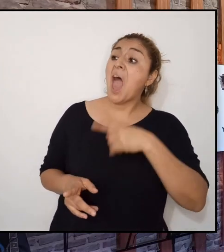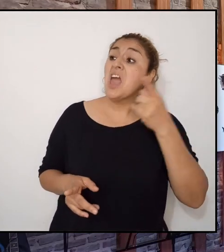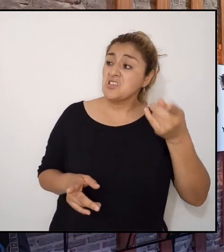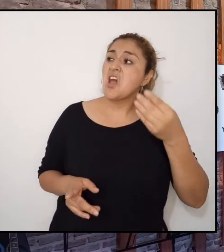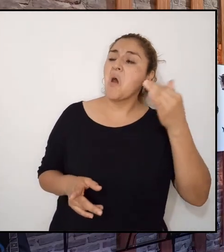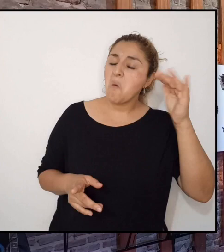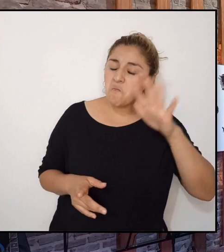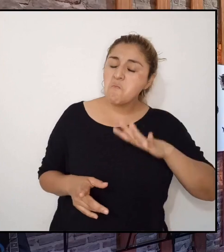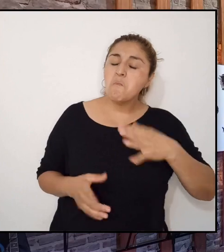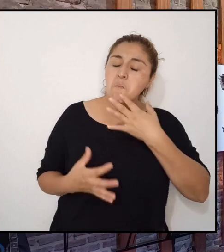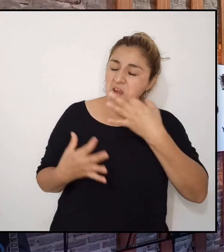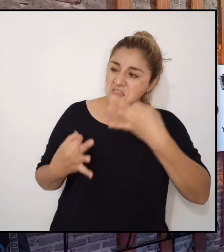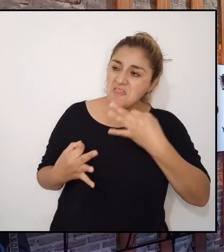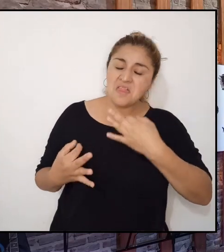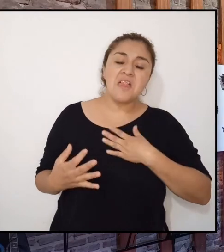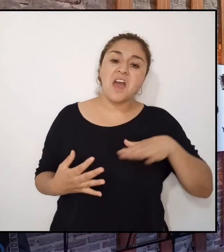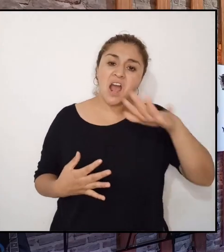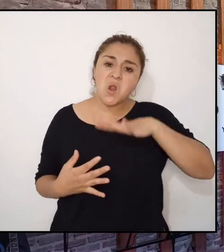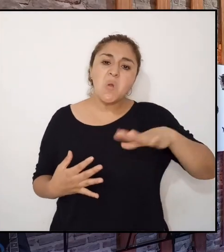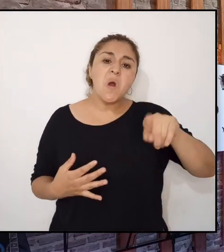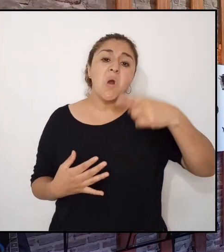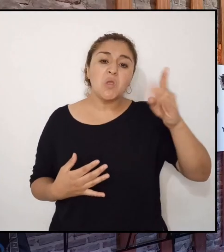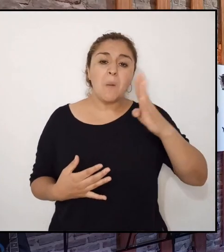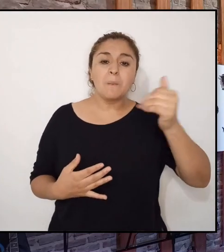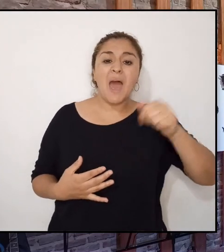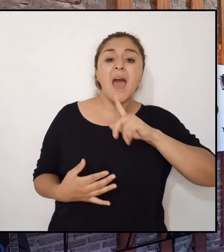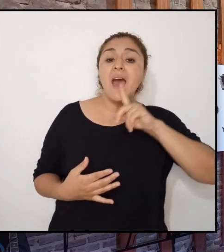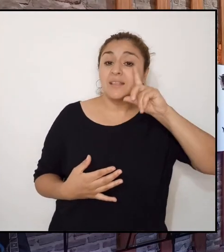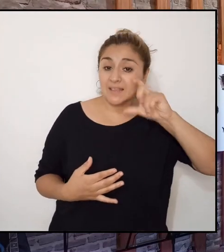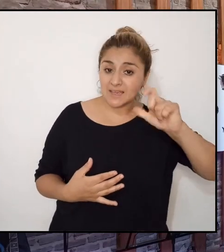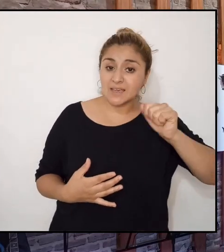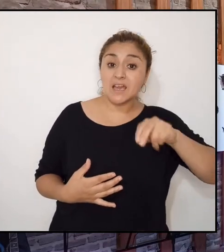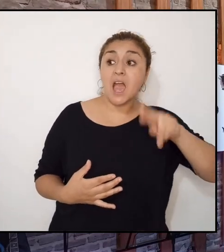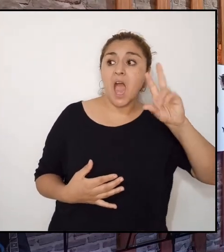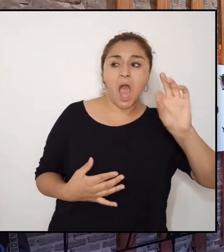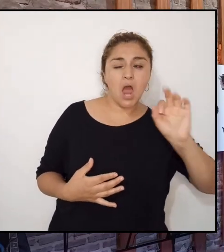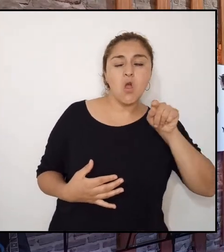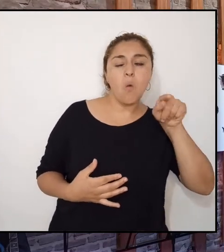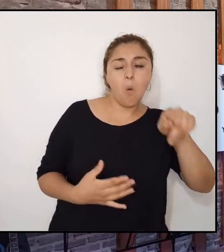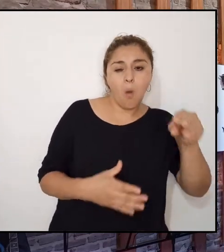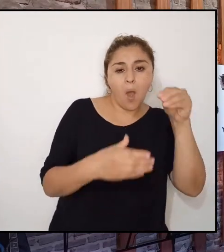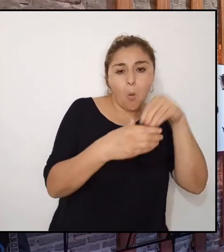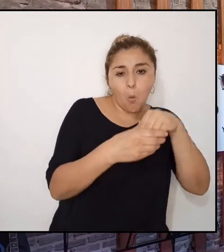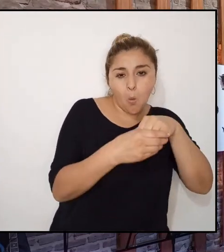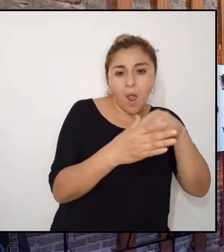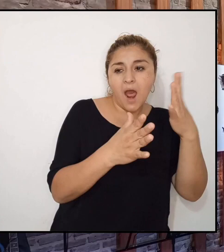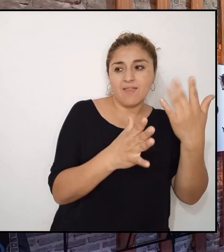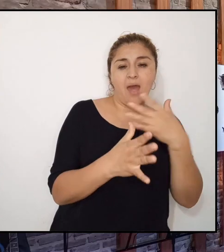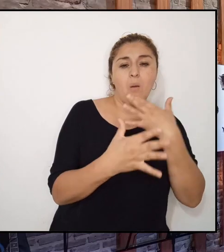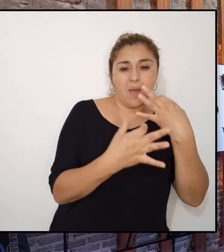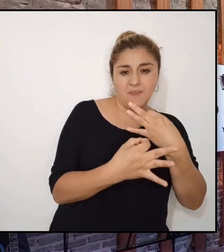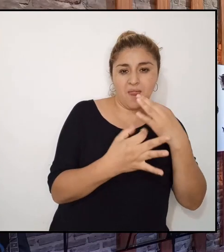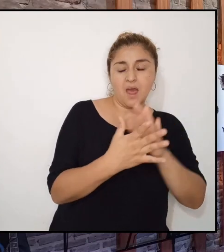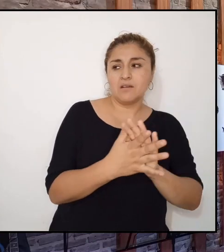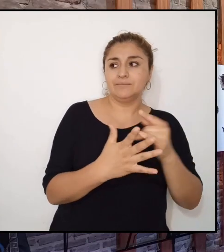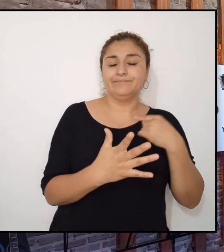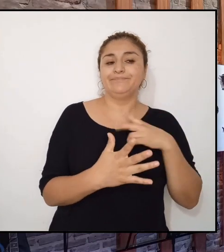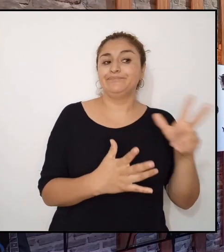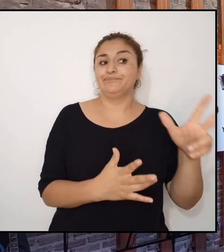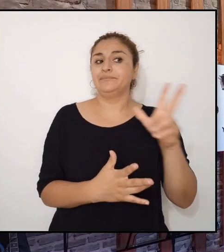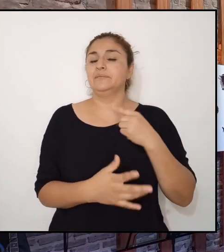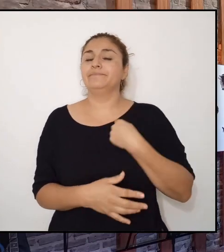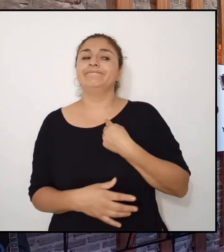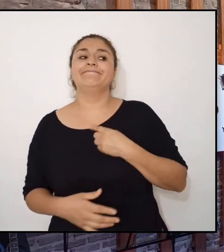Tremendo. ¿Cuál es el problema? Que cuando nosotros nos apartamos verdaderamente de Jesús, de la palabra de